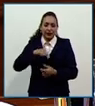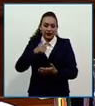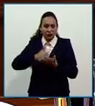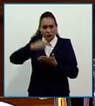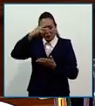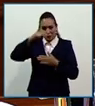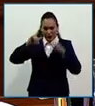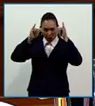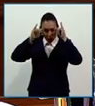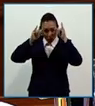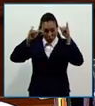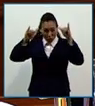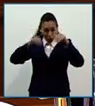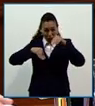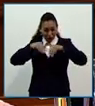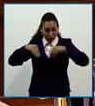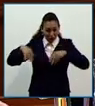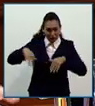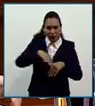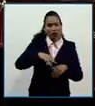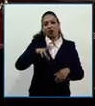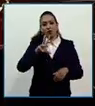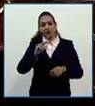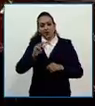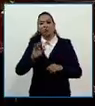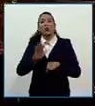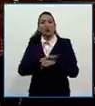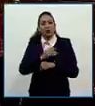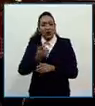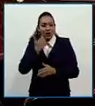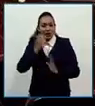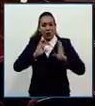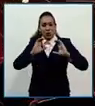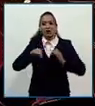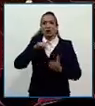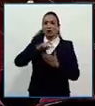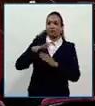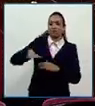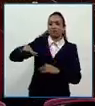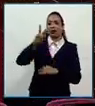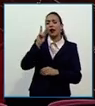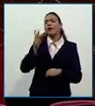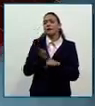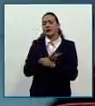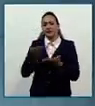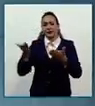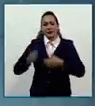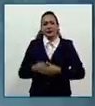por vulnerar el derecho al medio ambiente. Escuchemos parte de los argumentos de la ministra ponente.